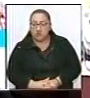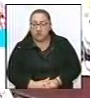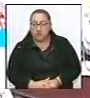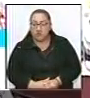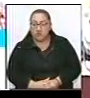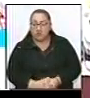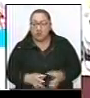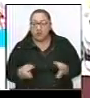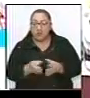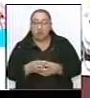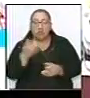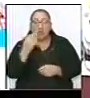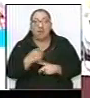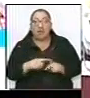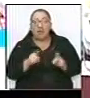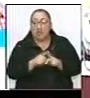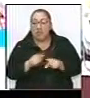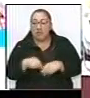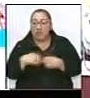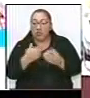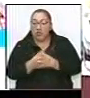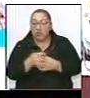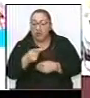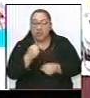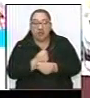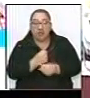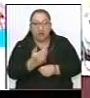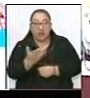Aprista. Pero fuera de todo ello,